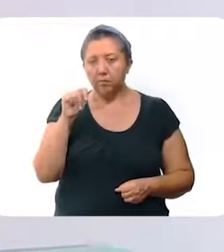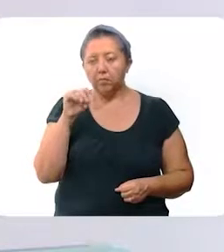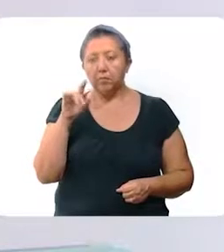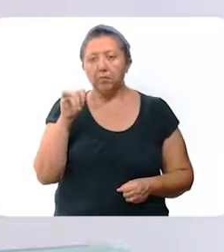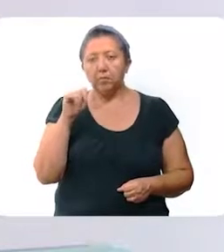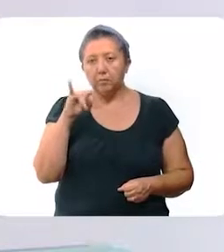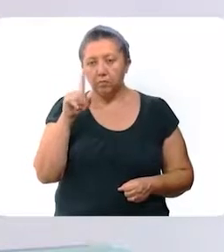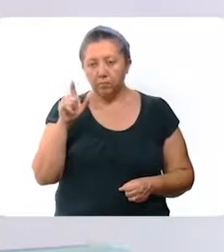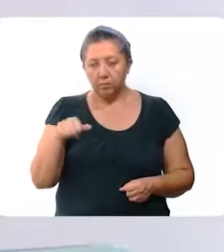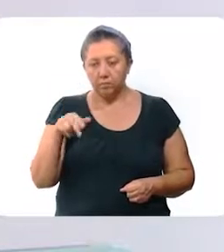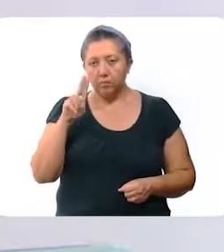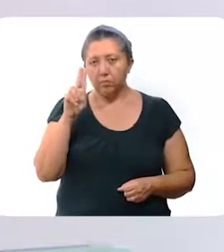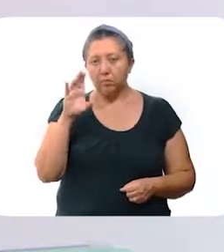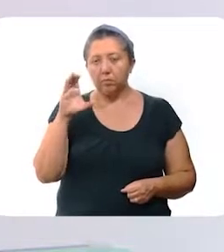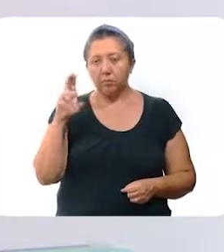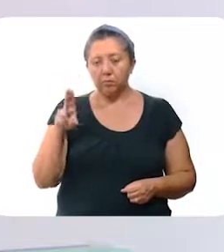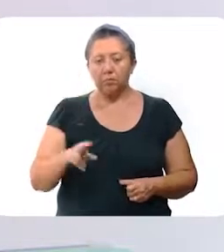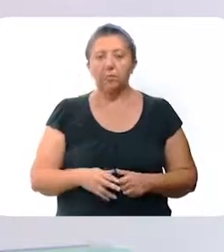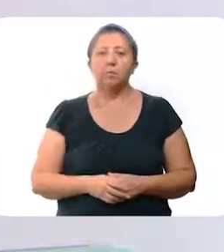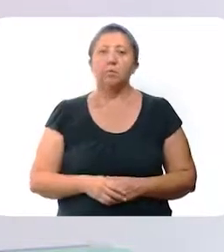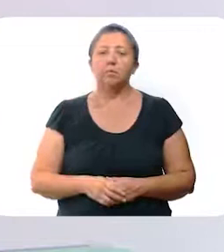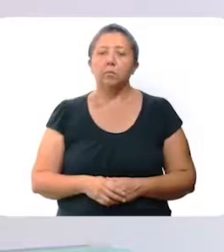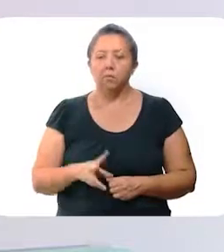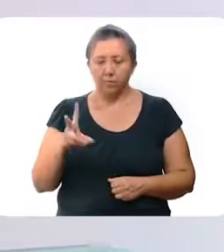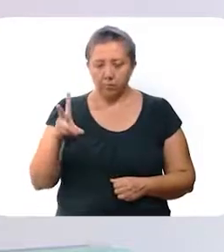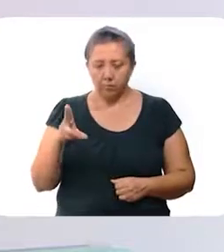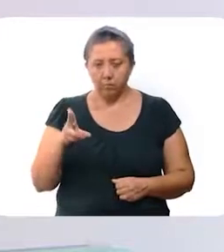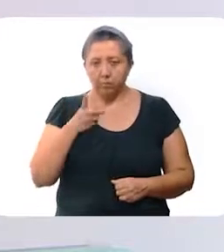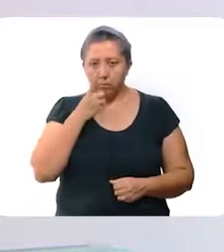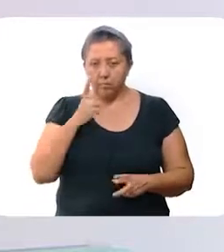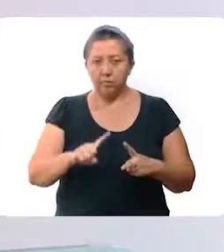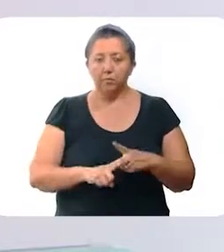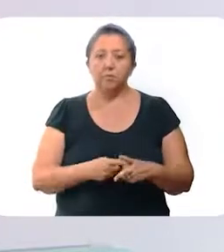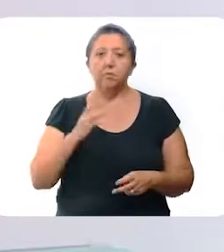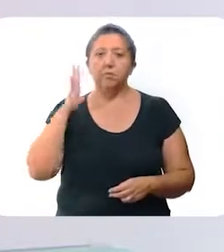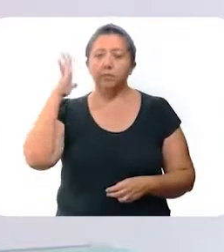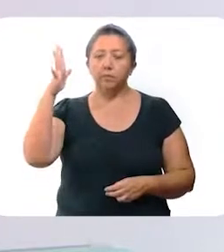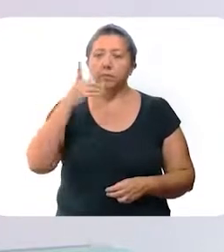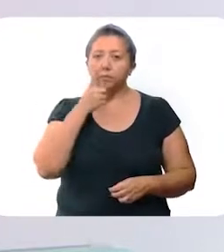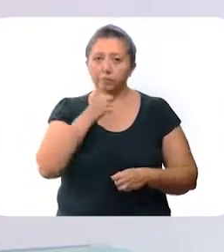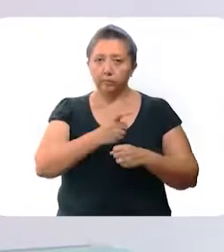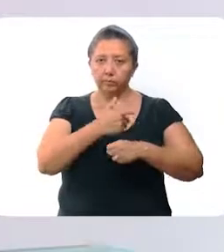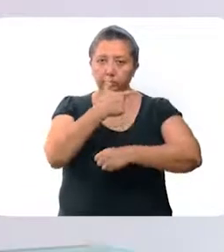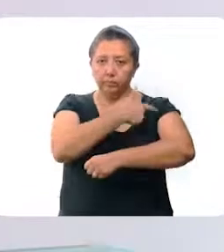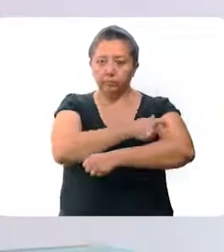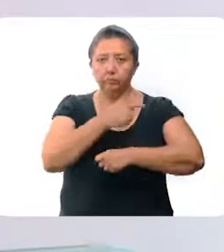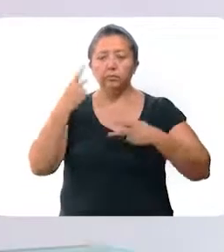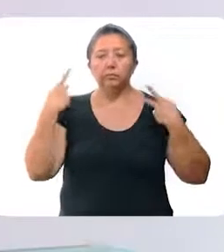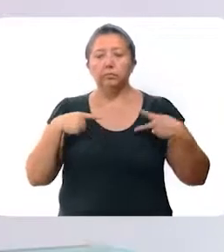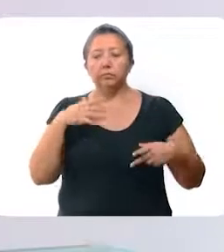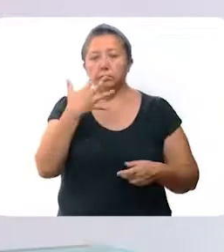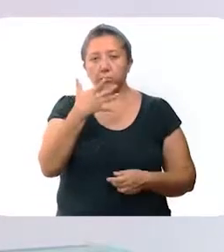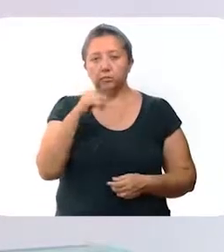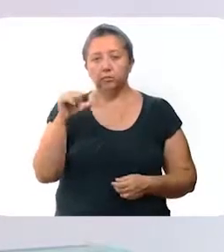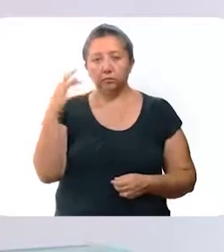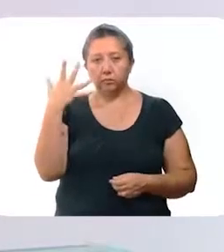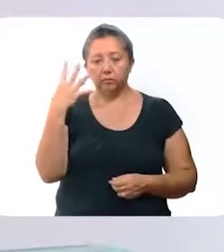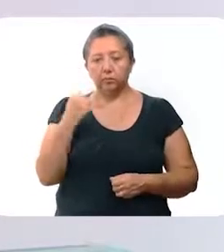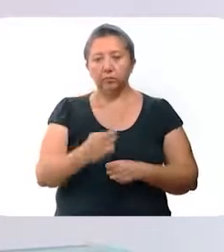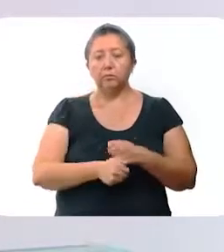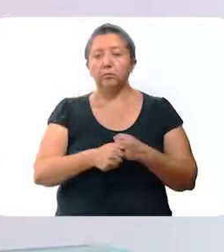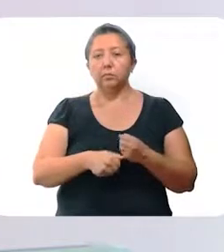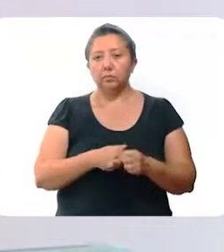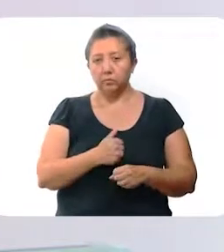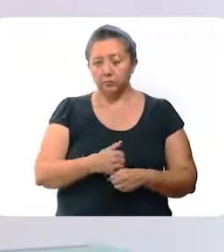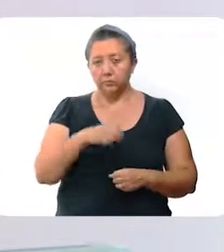Tetis, Tella, Ucú y Tecantó. También iniciará la aplicación de las primeras dosis para personas de 50 a 59